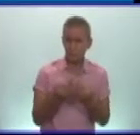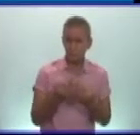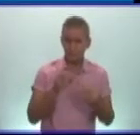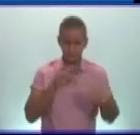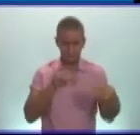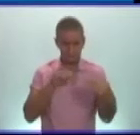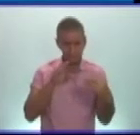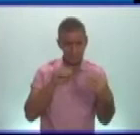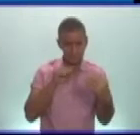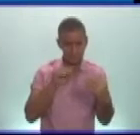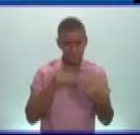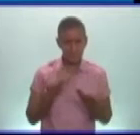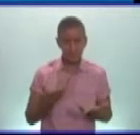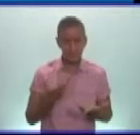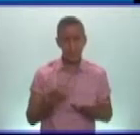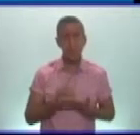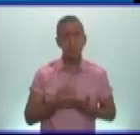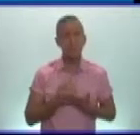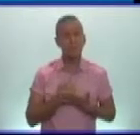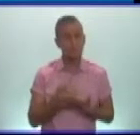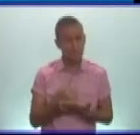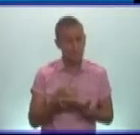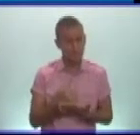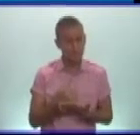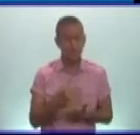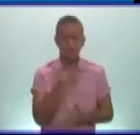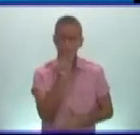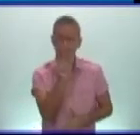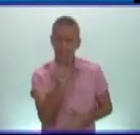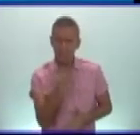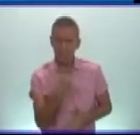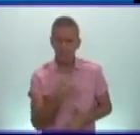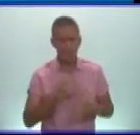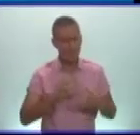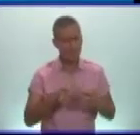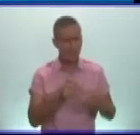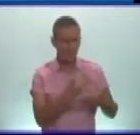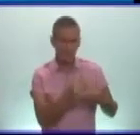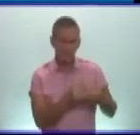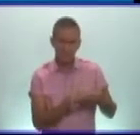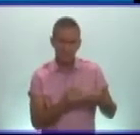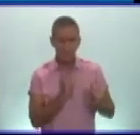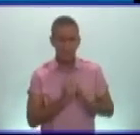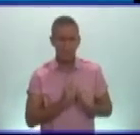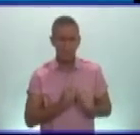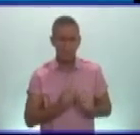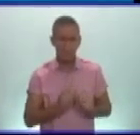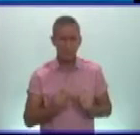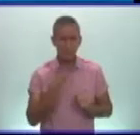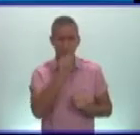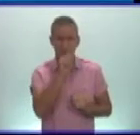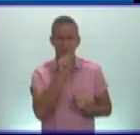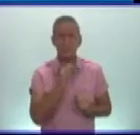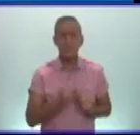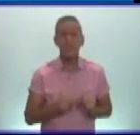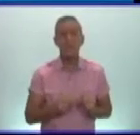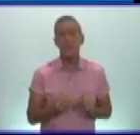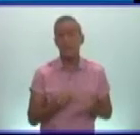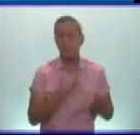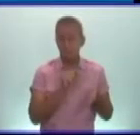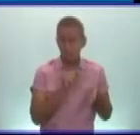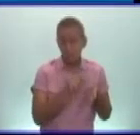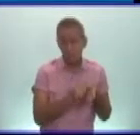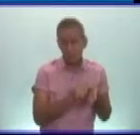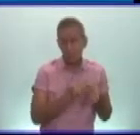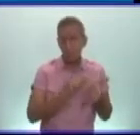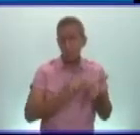respuesta. Nos podemos apoyar en las palabras, en la forma de escribirla y también en los signos de puntuación. Recuerden que para